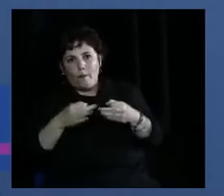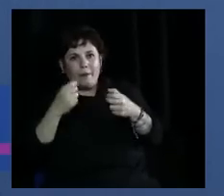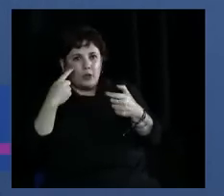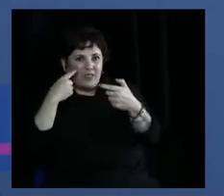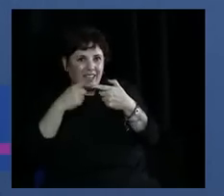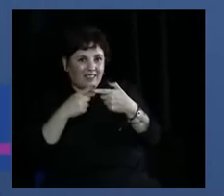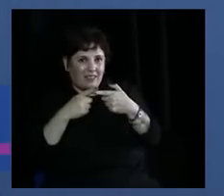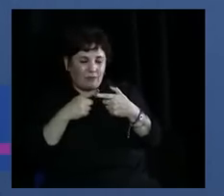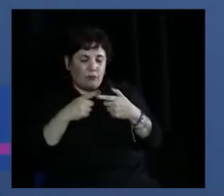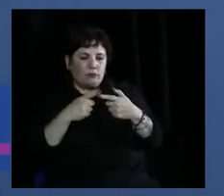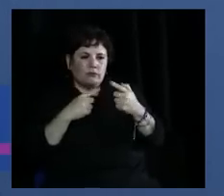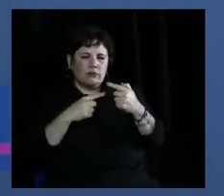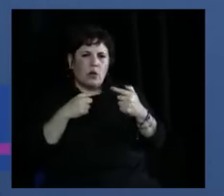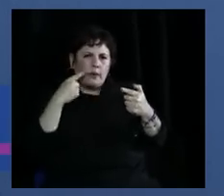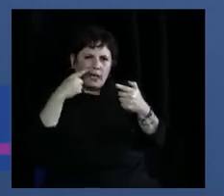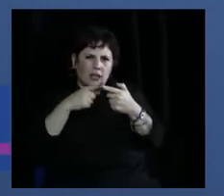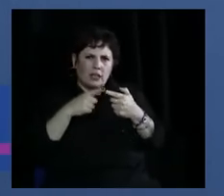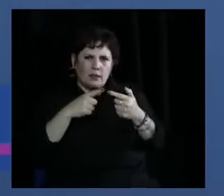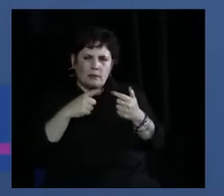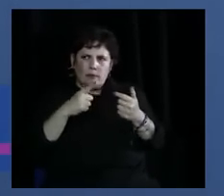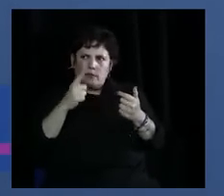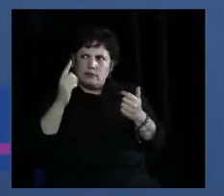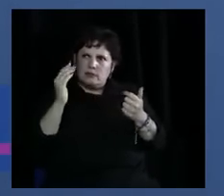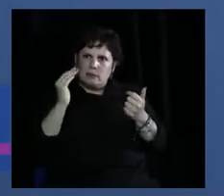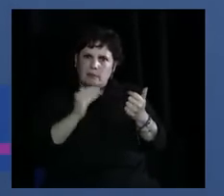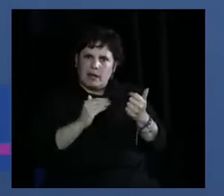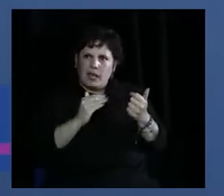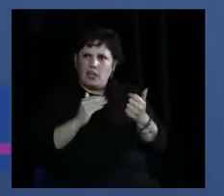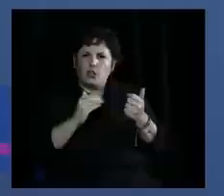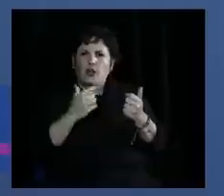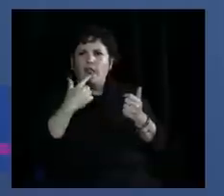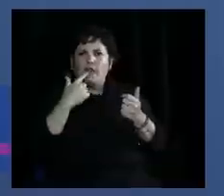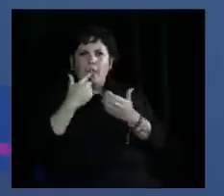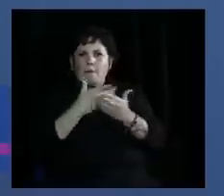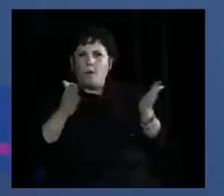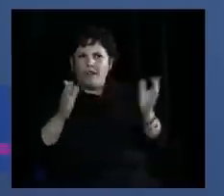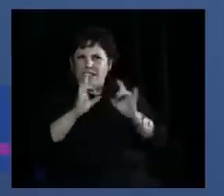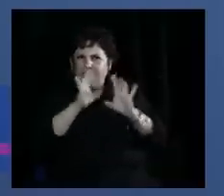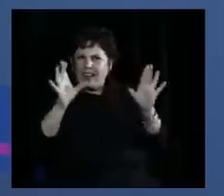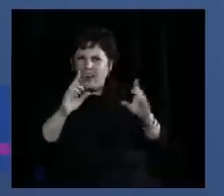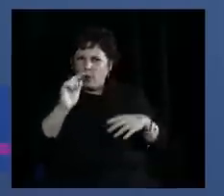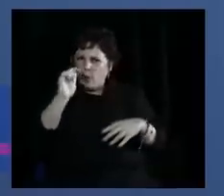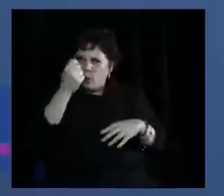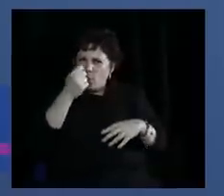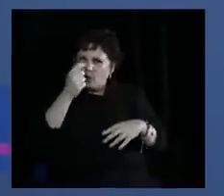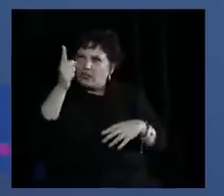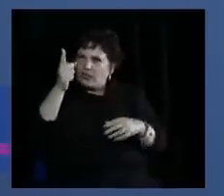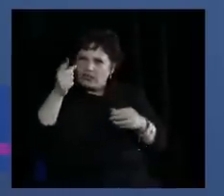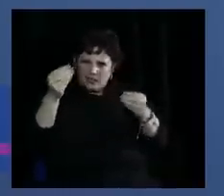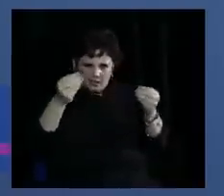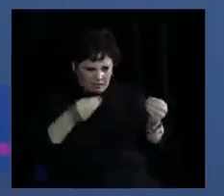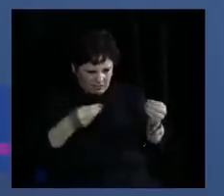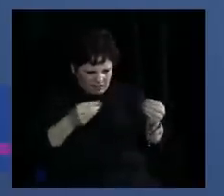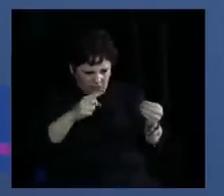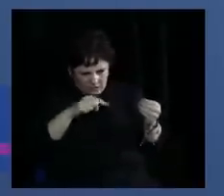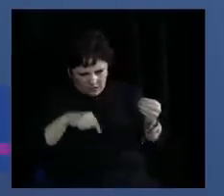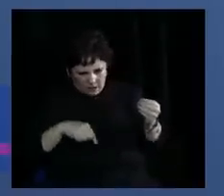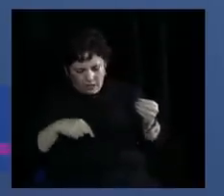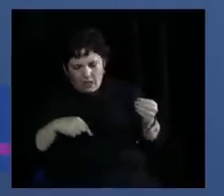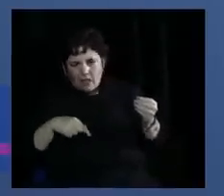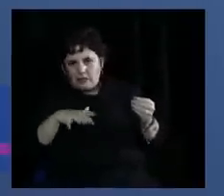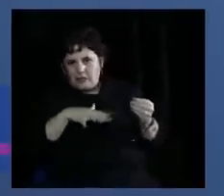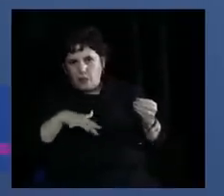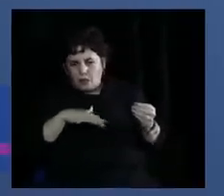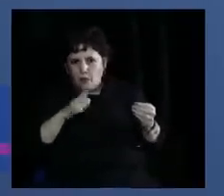metas, y todas las metas son a la baja. A la baja quiero decir que marcan claramente que la UTE está en una situación